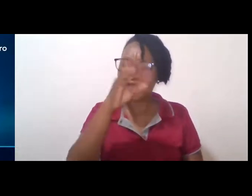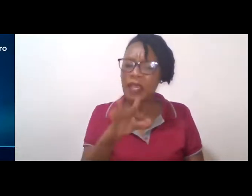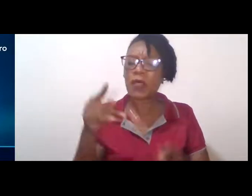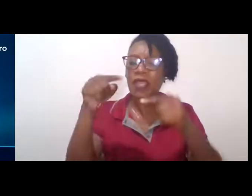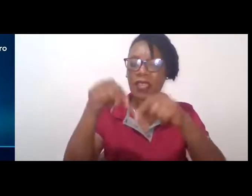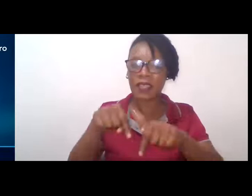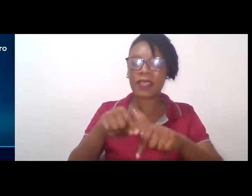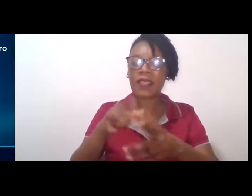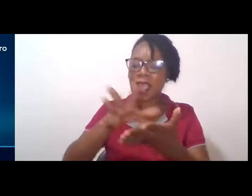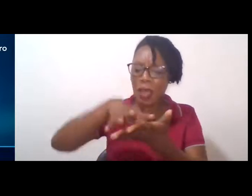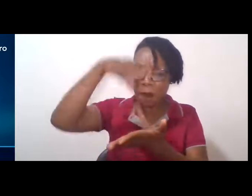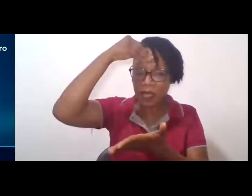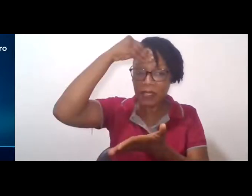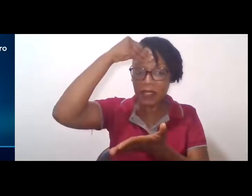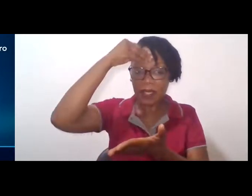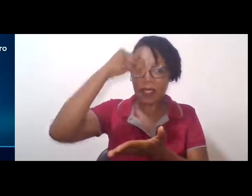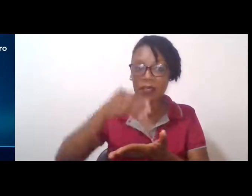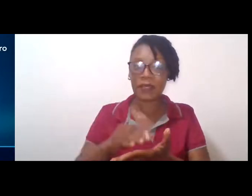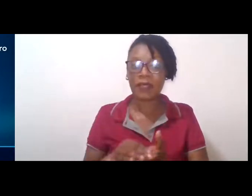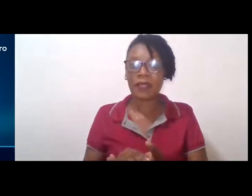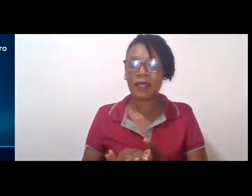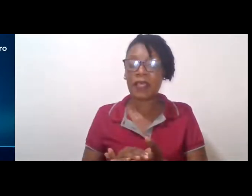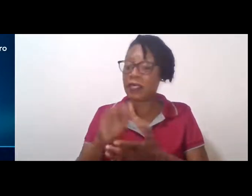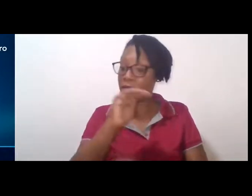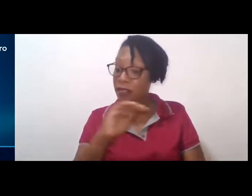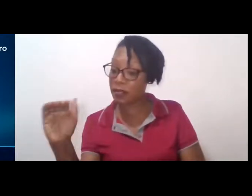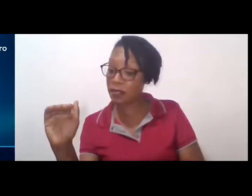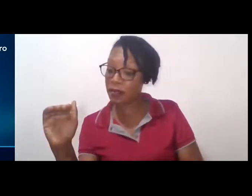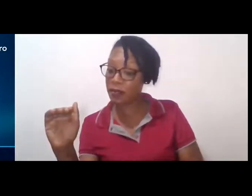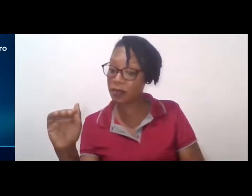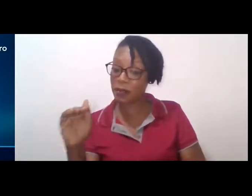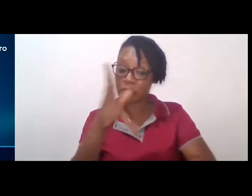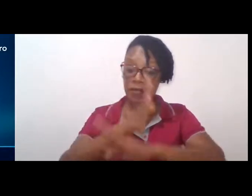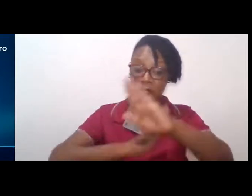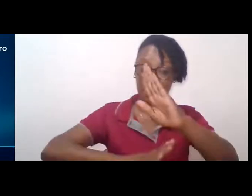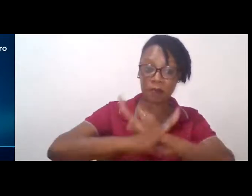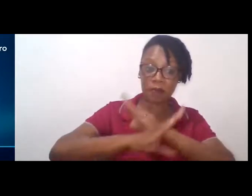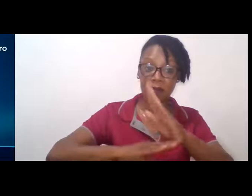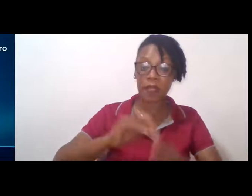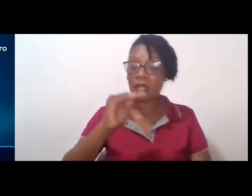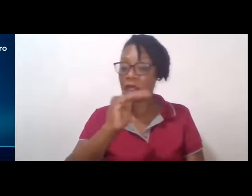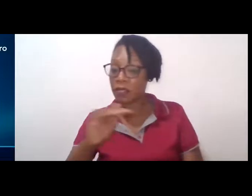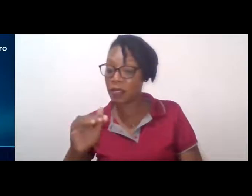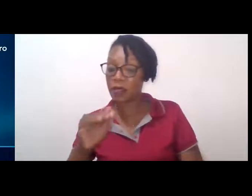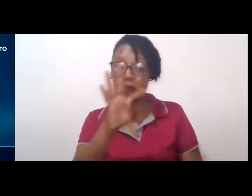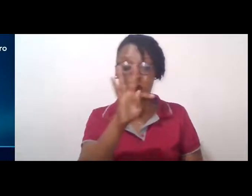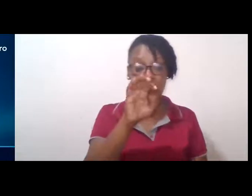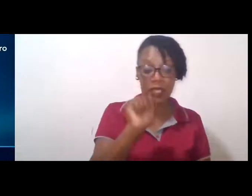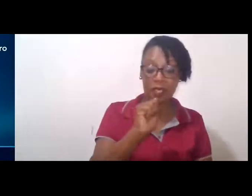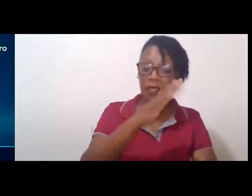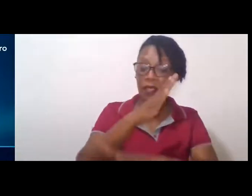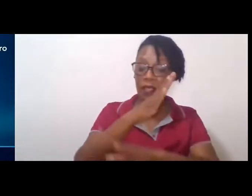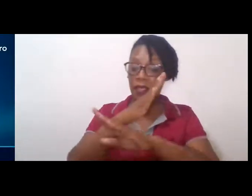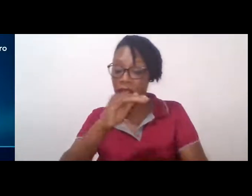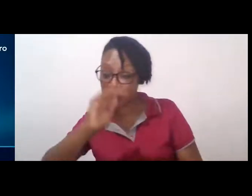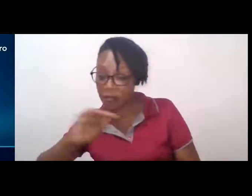el aprendizaje es niño con discapacidad, niño con TEA, niño con